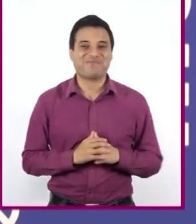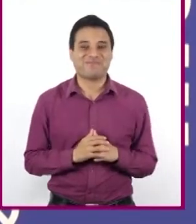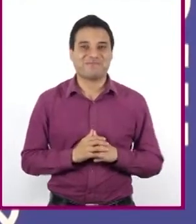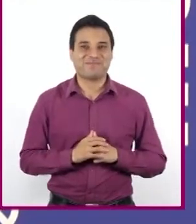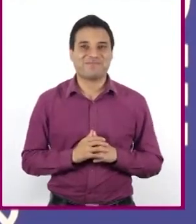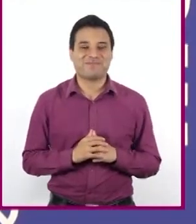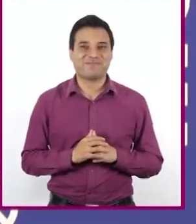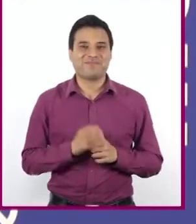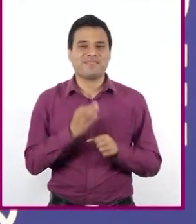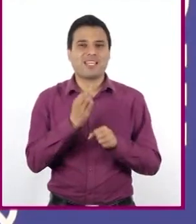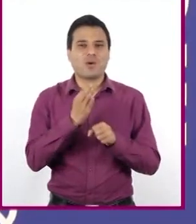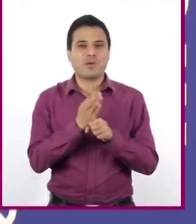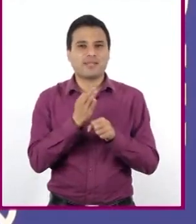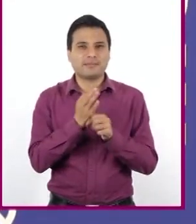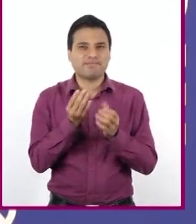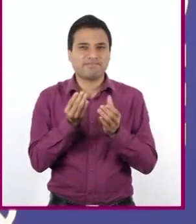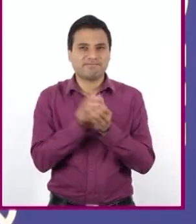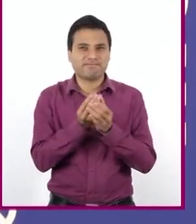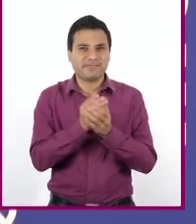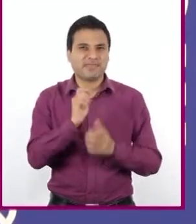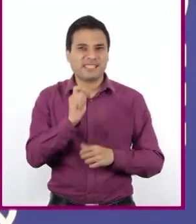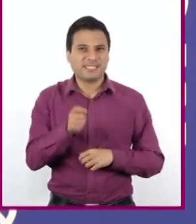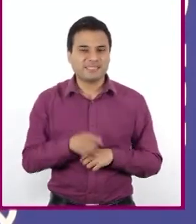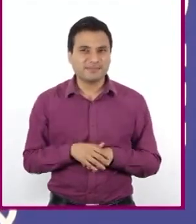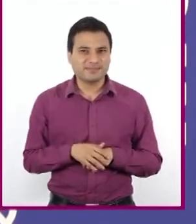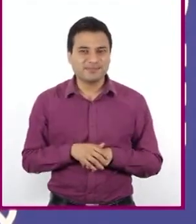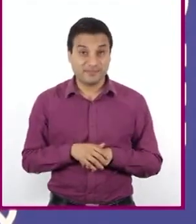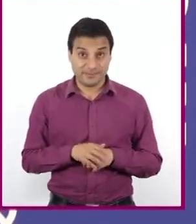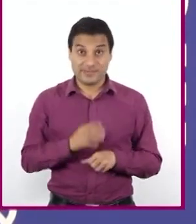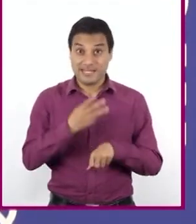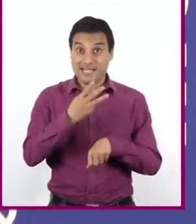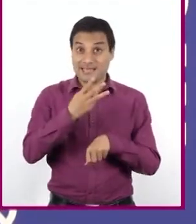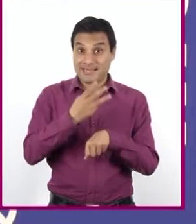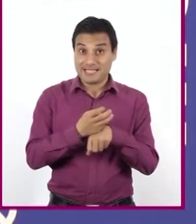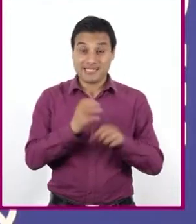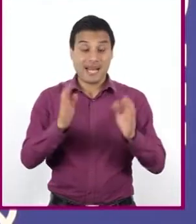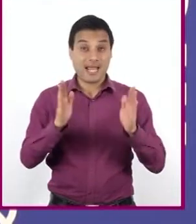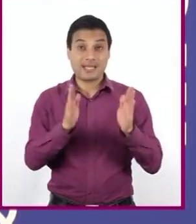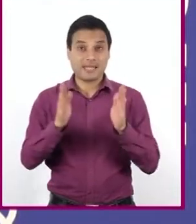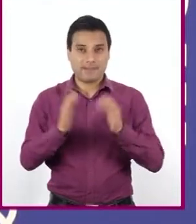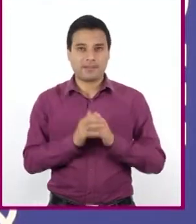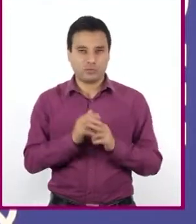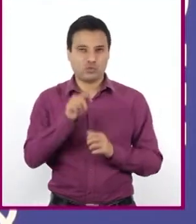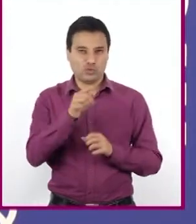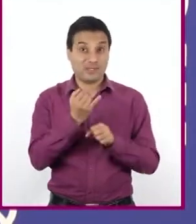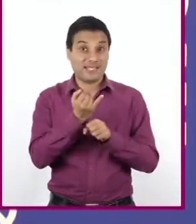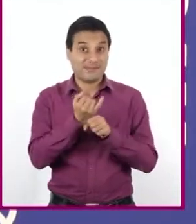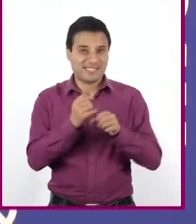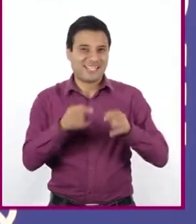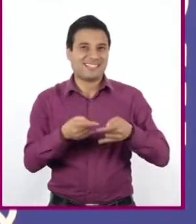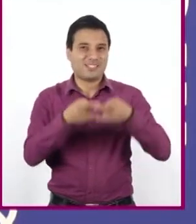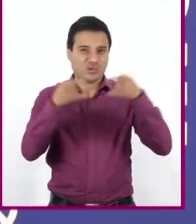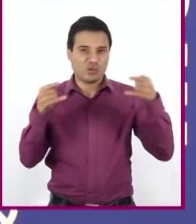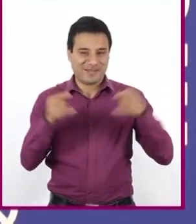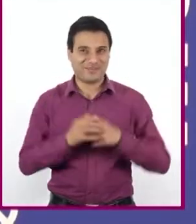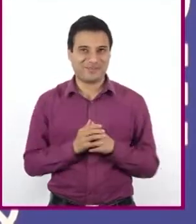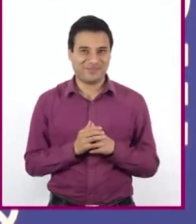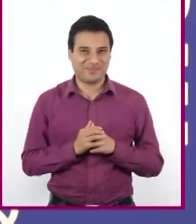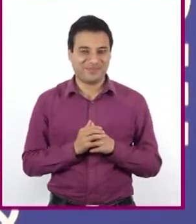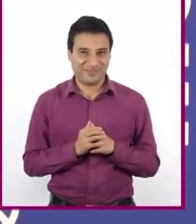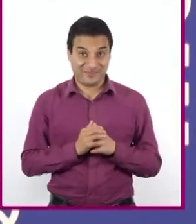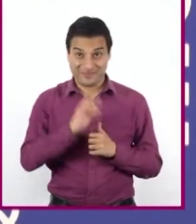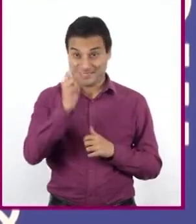En la sesión de hoy continuaremos con la tercera etapa del desarrollo de su investigación histórica para realizar